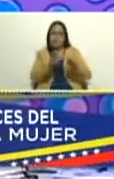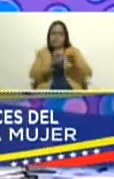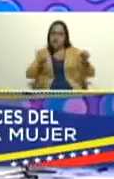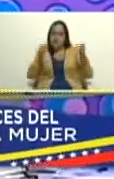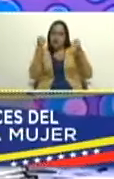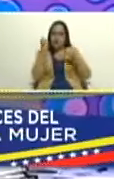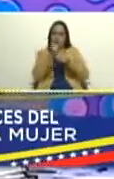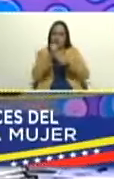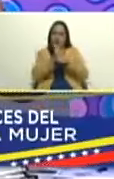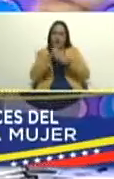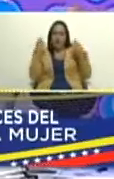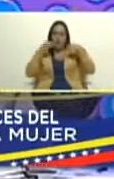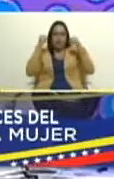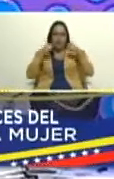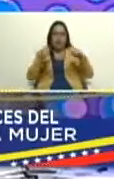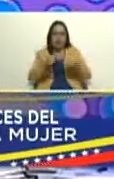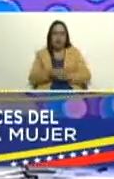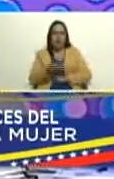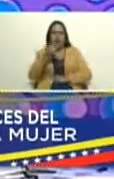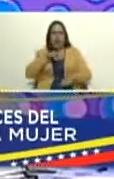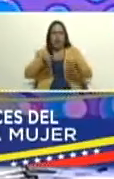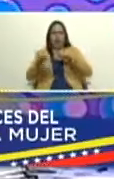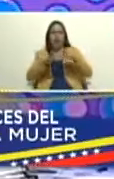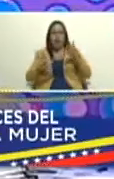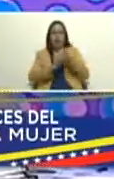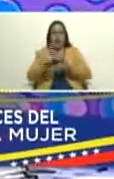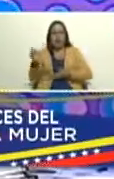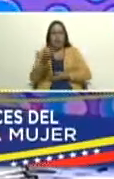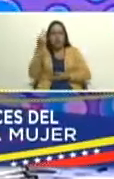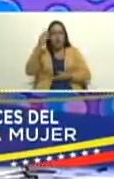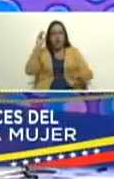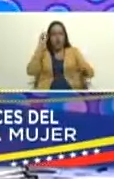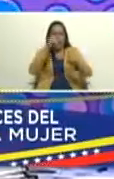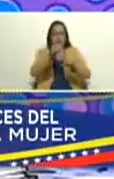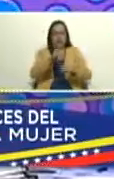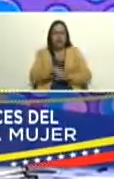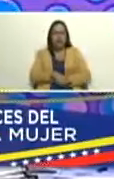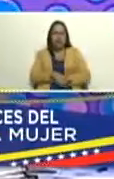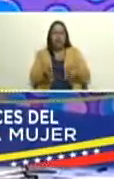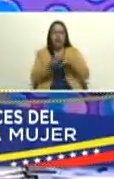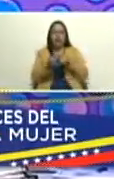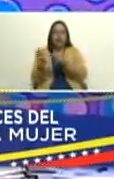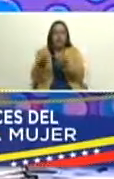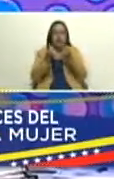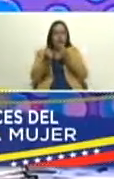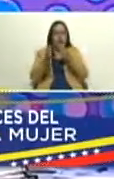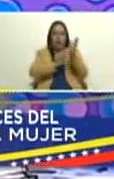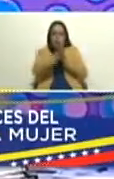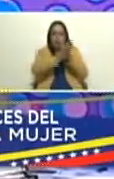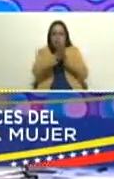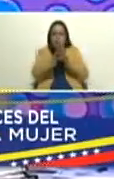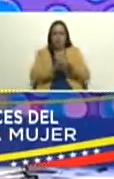práctica para el trabajo, que tiene mucho que ver con el tercer vértice, que es el económico, el emprendimiento.